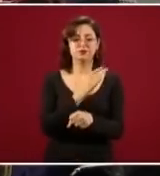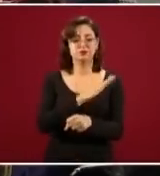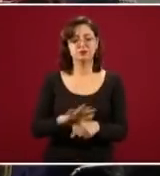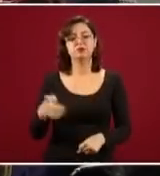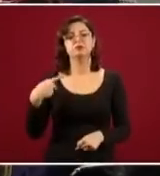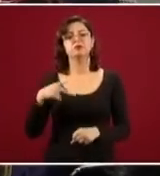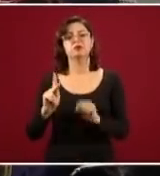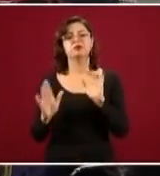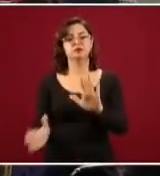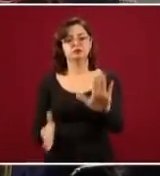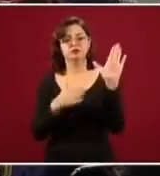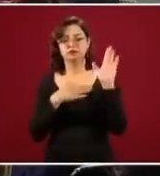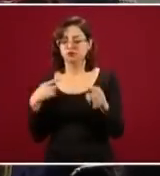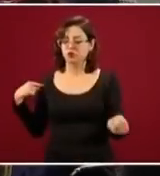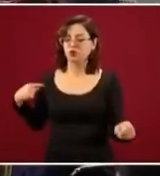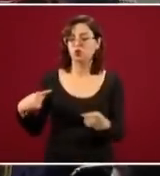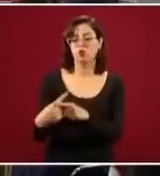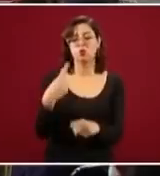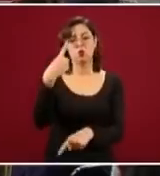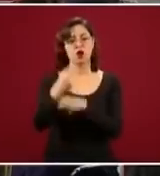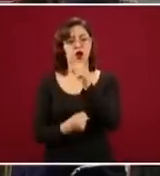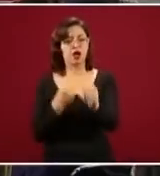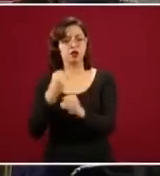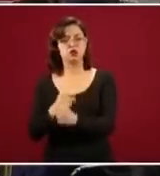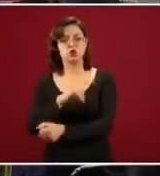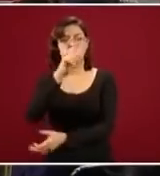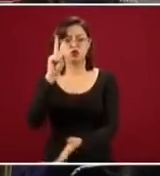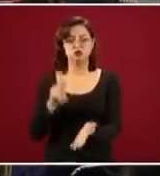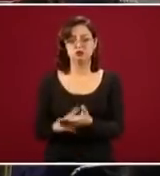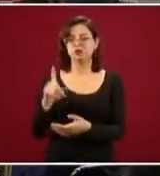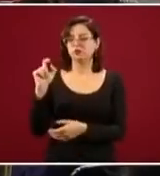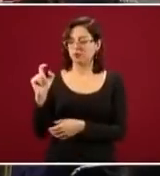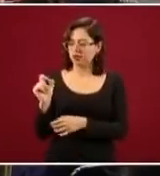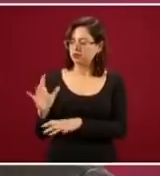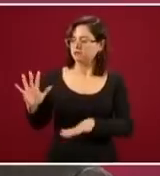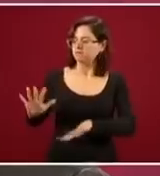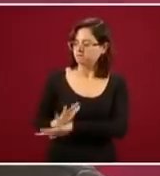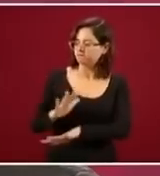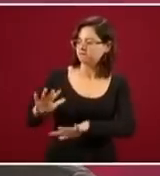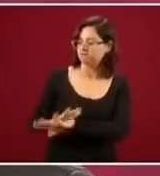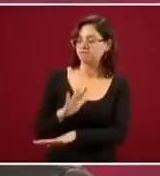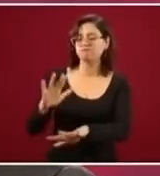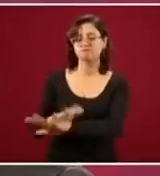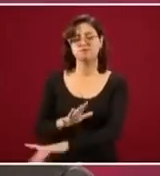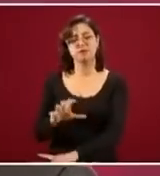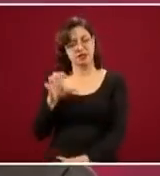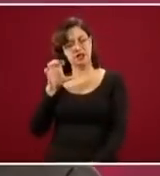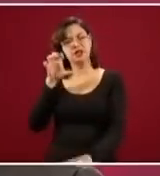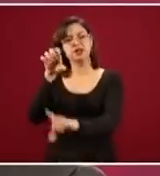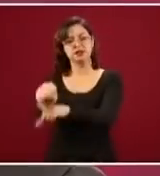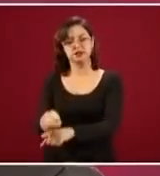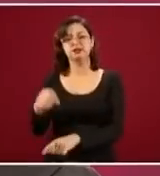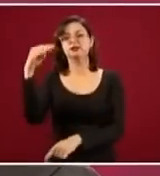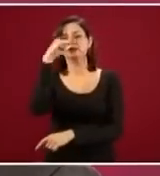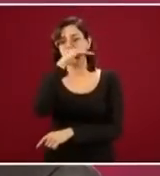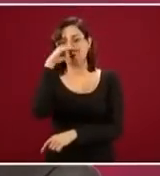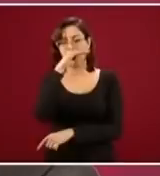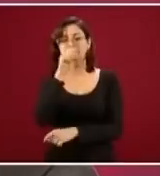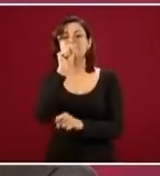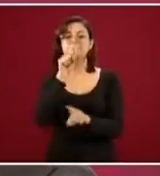2020 vamos a estar haciendo todas estas modificaciones para garantizar la gratuidad de los servicios de salud, incluyendo